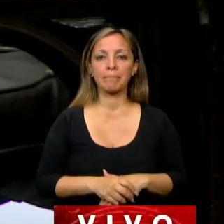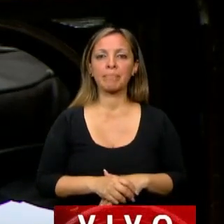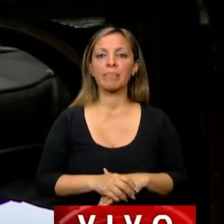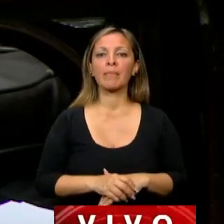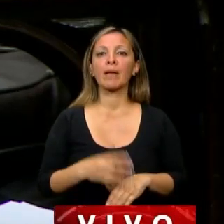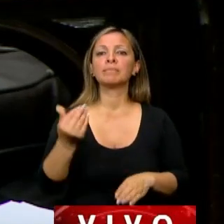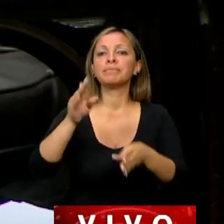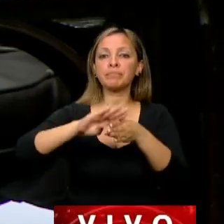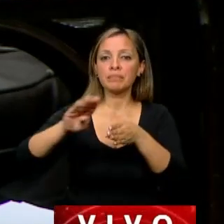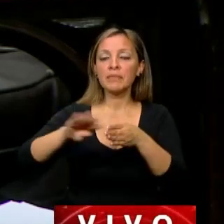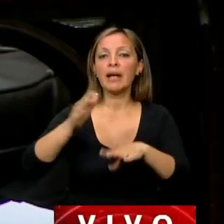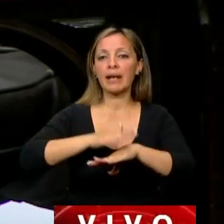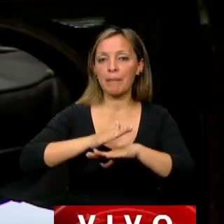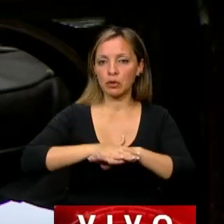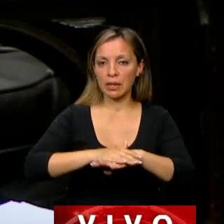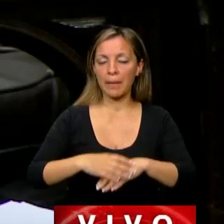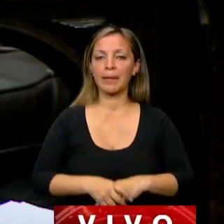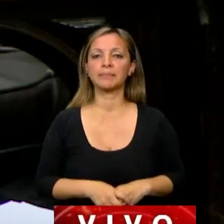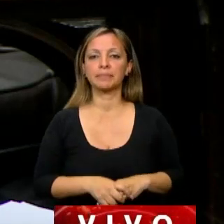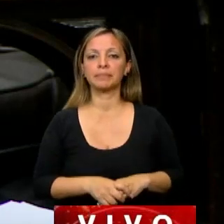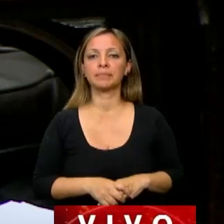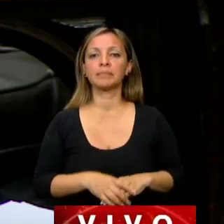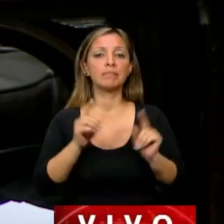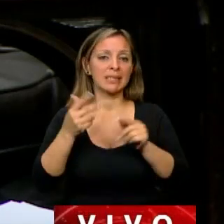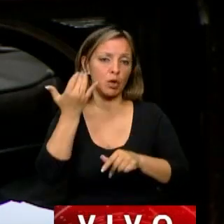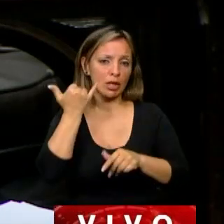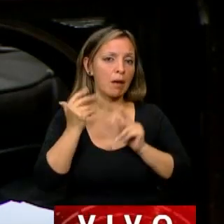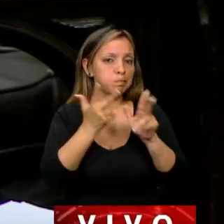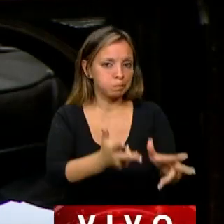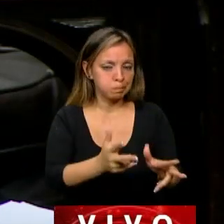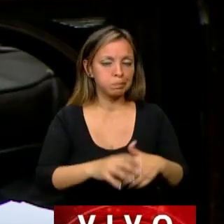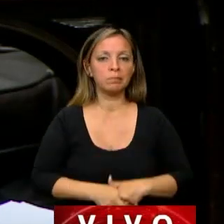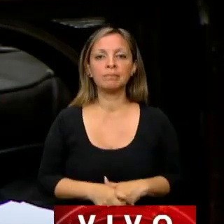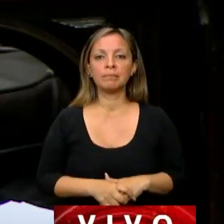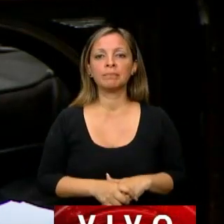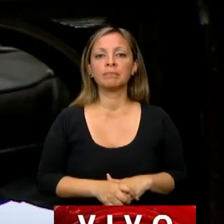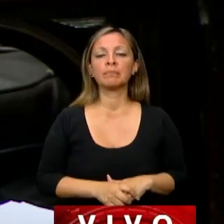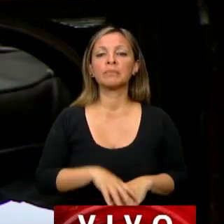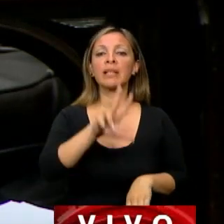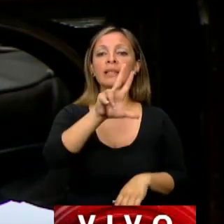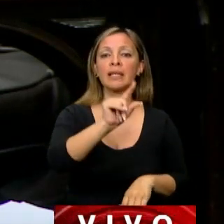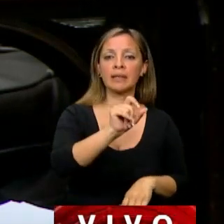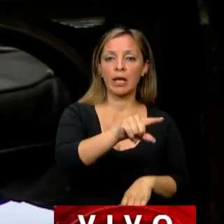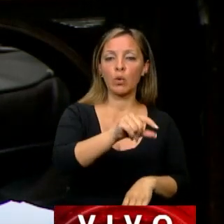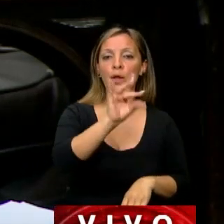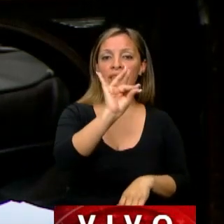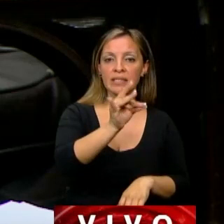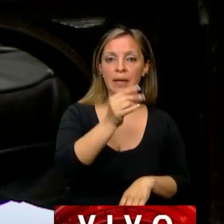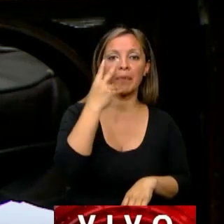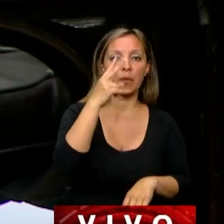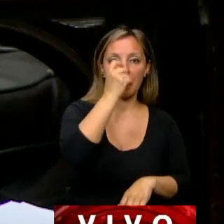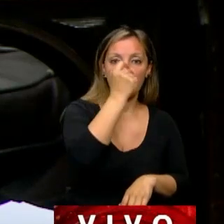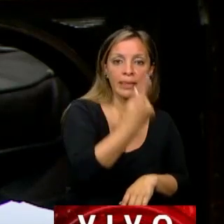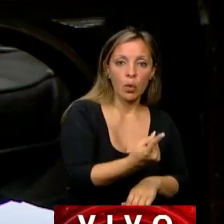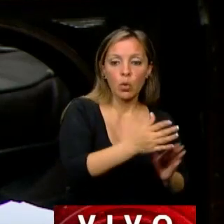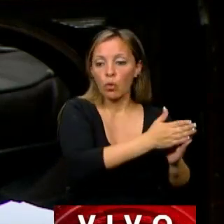sobreendeudamiento responsable al que ya me refería a partir del 31 12 2021 y durante